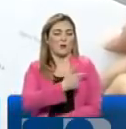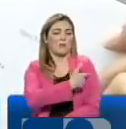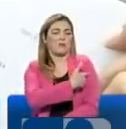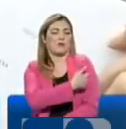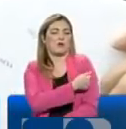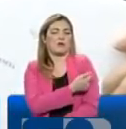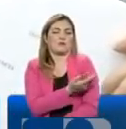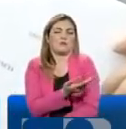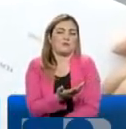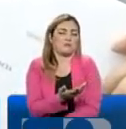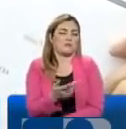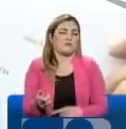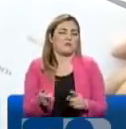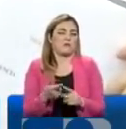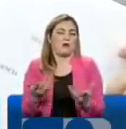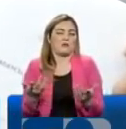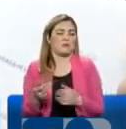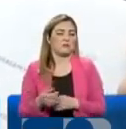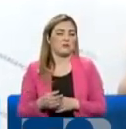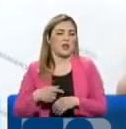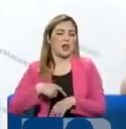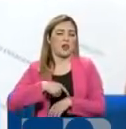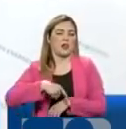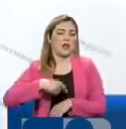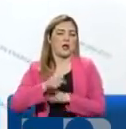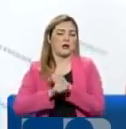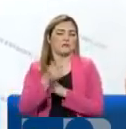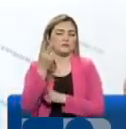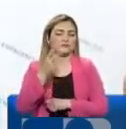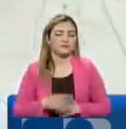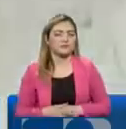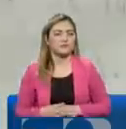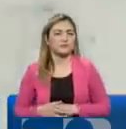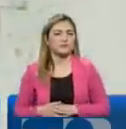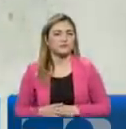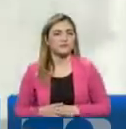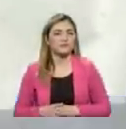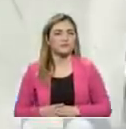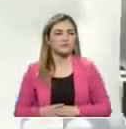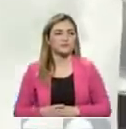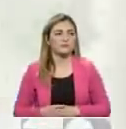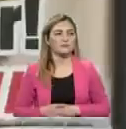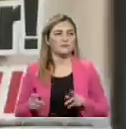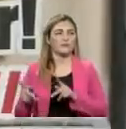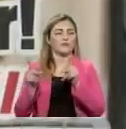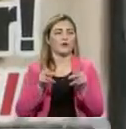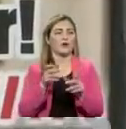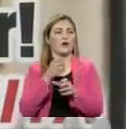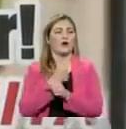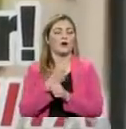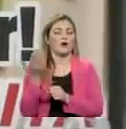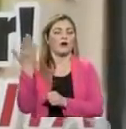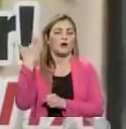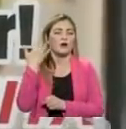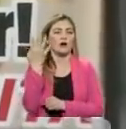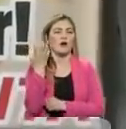Y eso es totalmente insostenible, porque eso puede pasar hasta 2 años para que llegue la vacuna. Aseguran que el plan de bioseguridad lo presentaron el